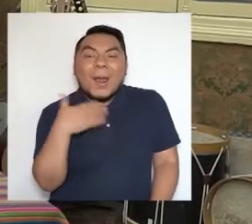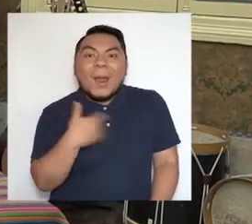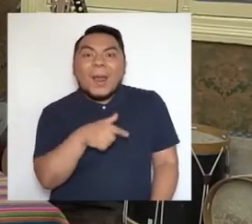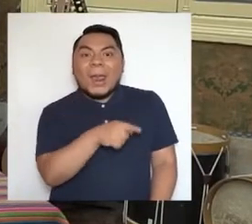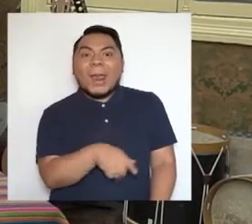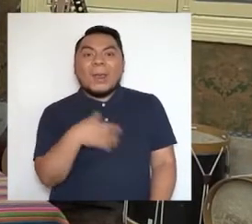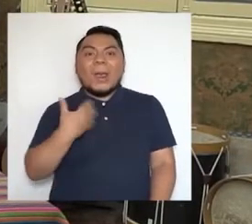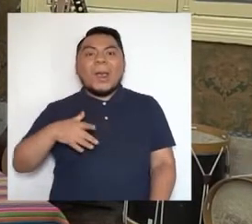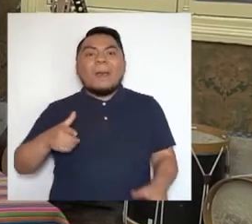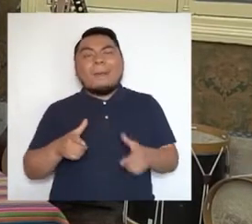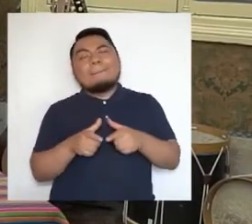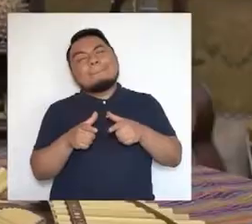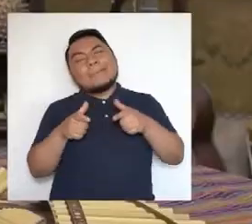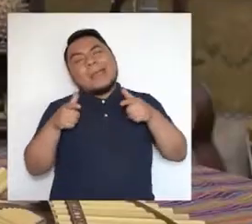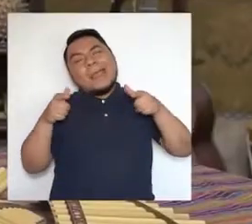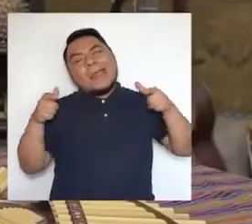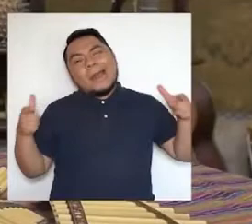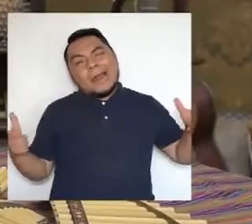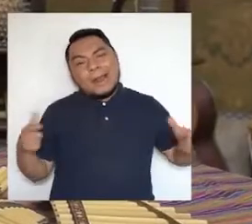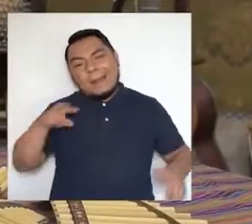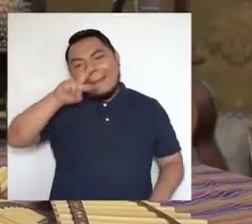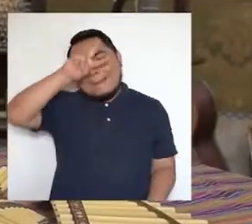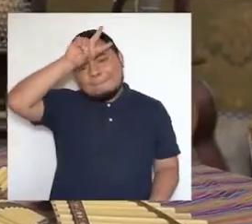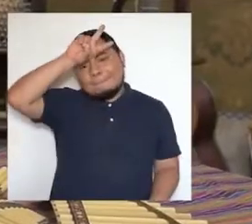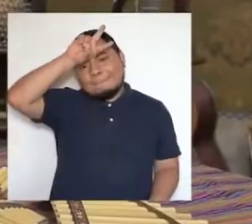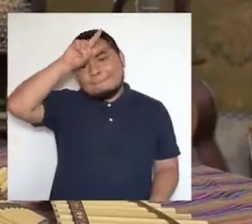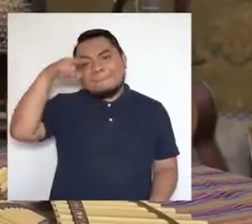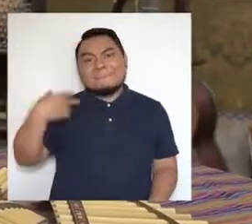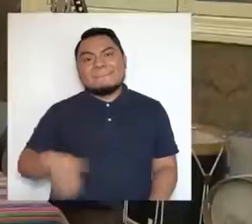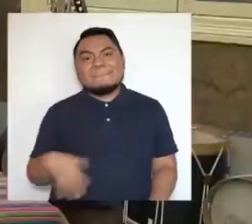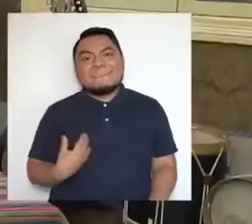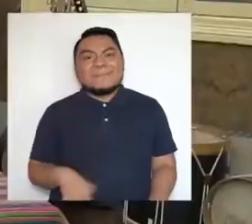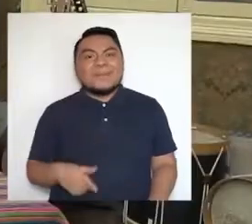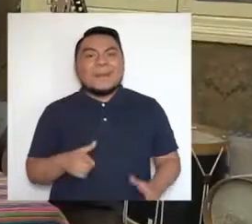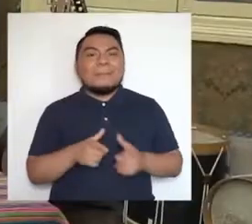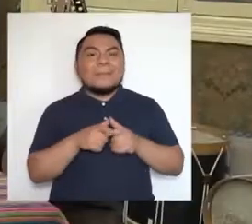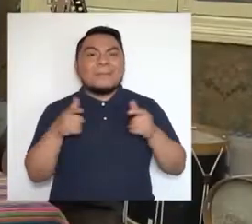Los más grandes del Perú.